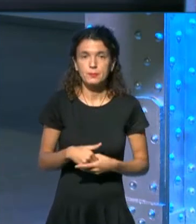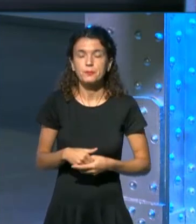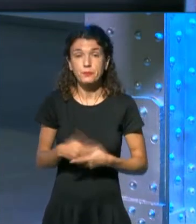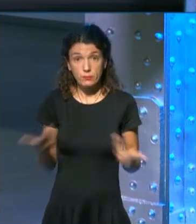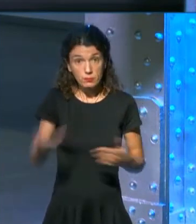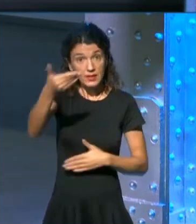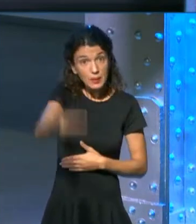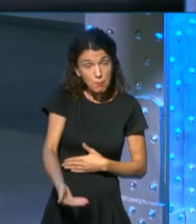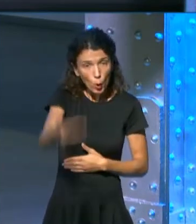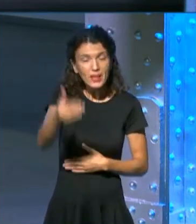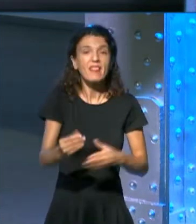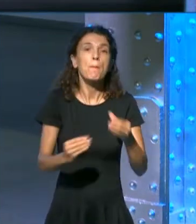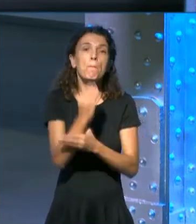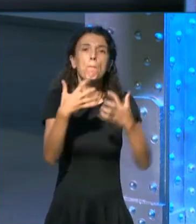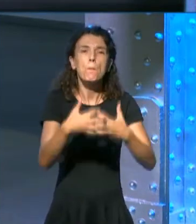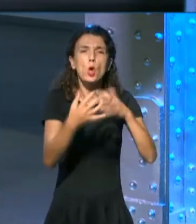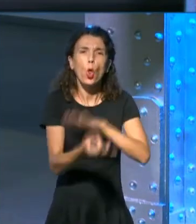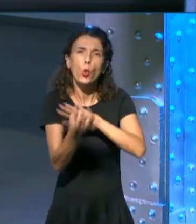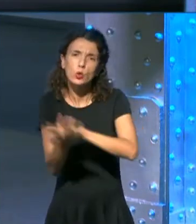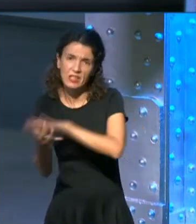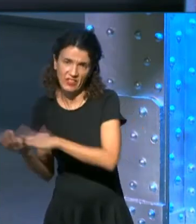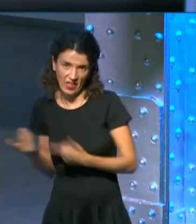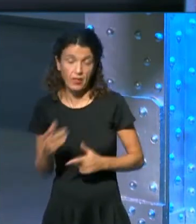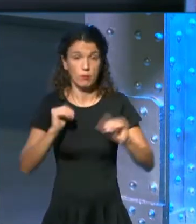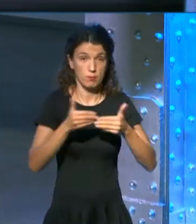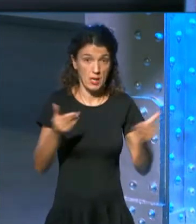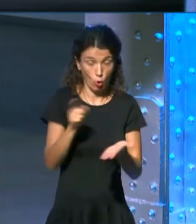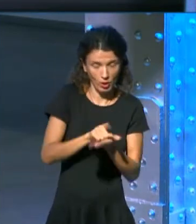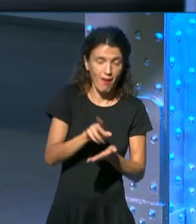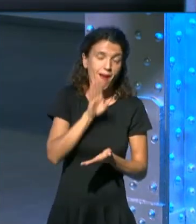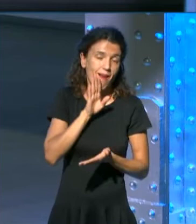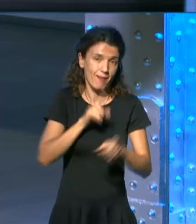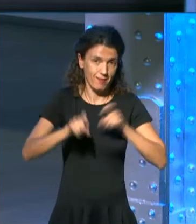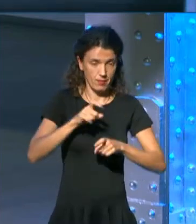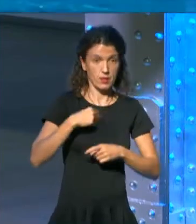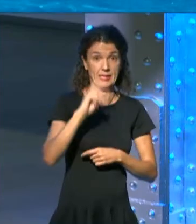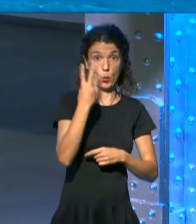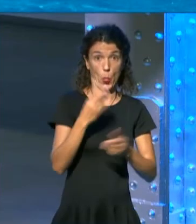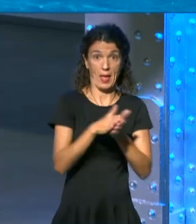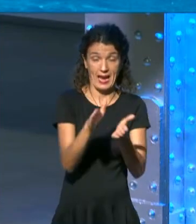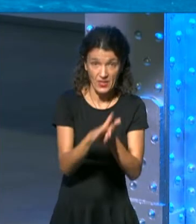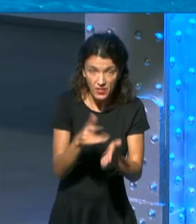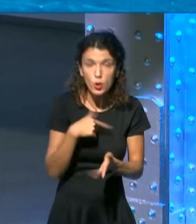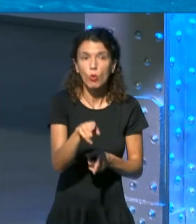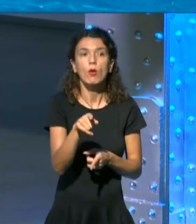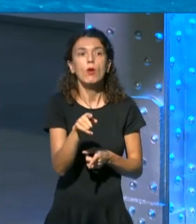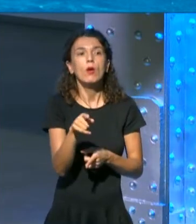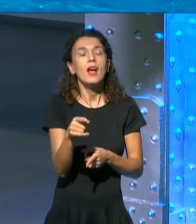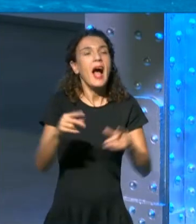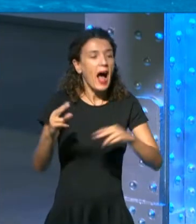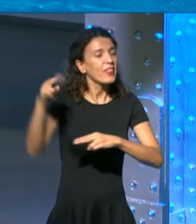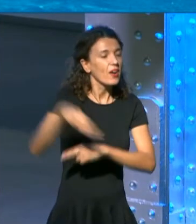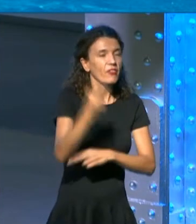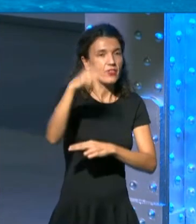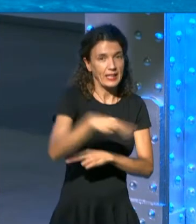Y es muy importante la productividad. Volvemos al principio. Esta segunda edición ahora está ilustrada con los delfines, que son